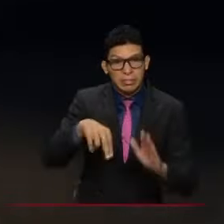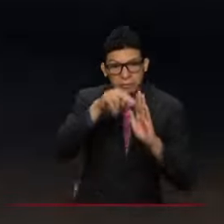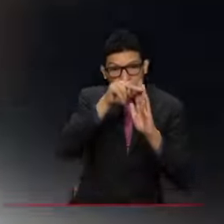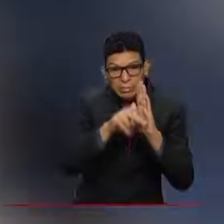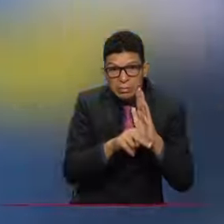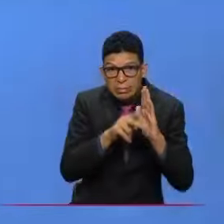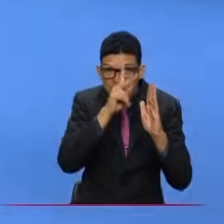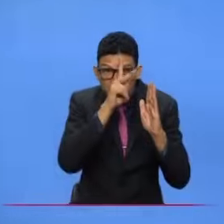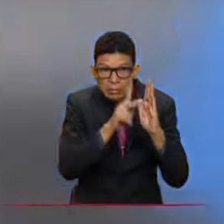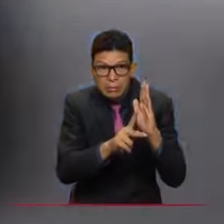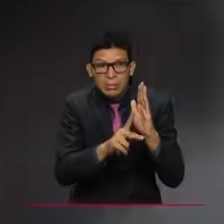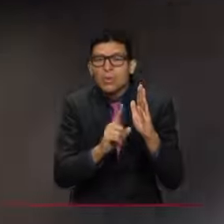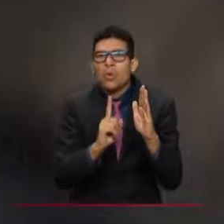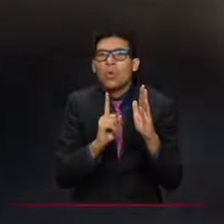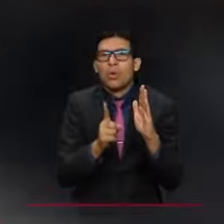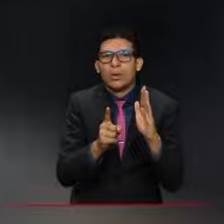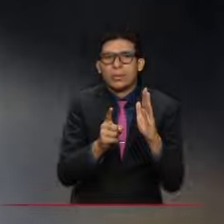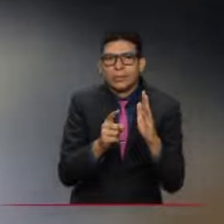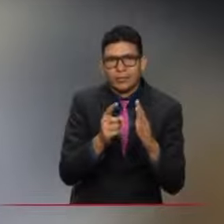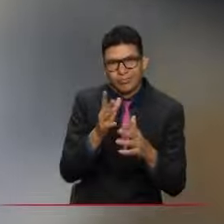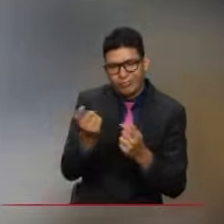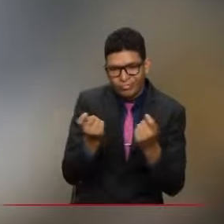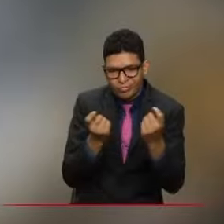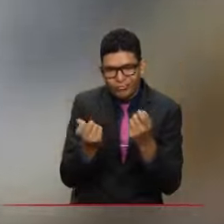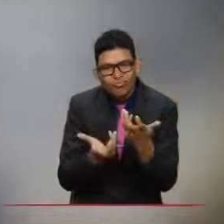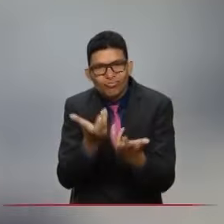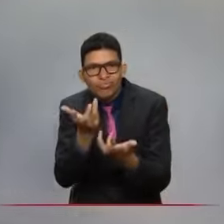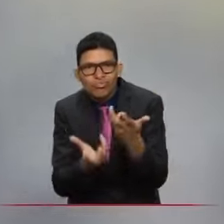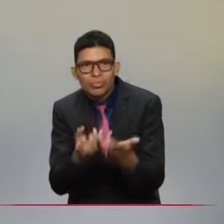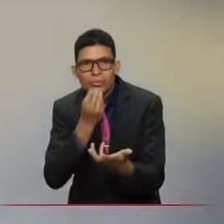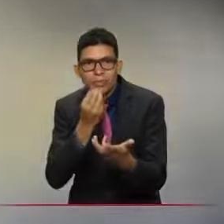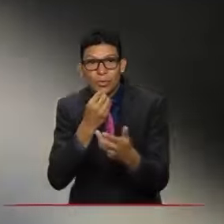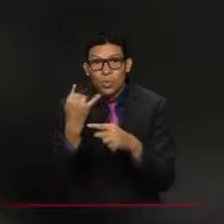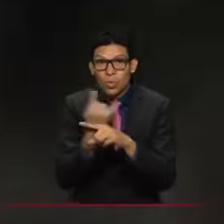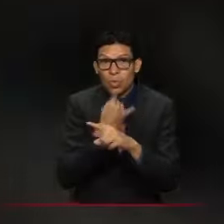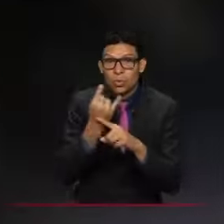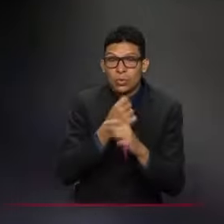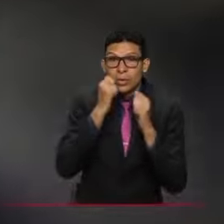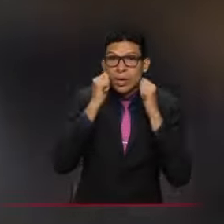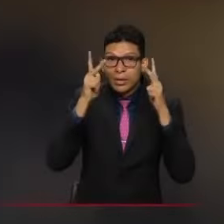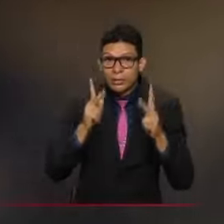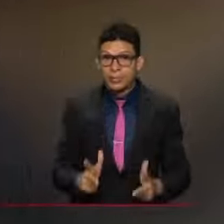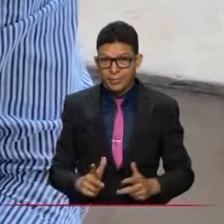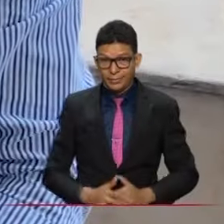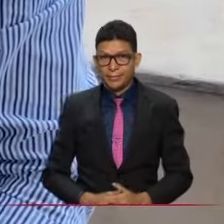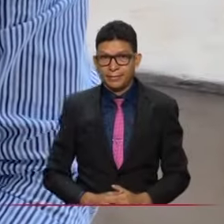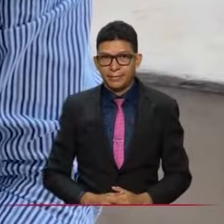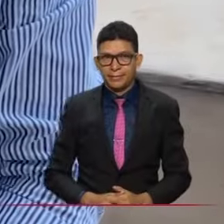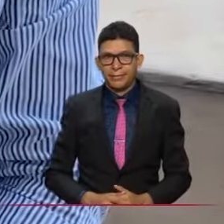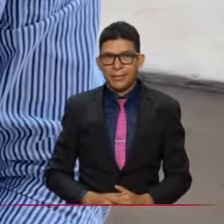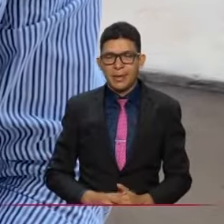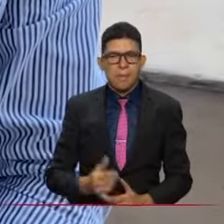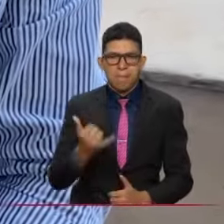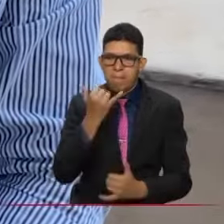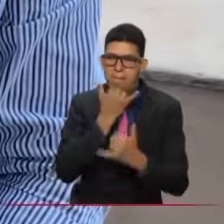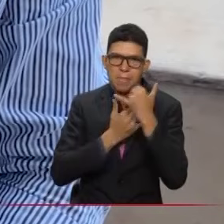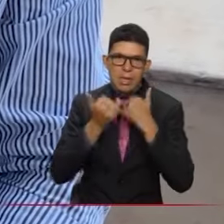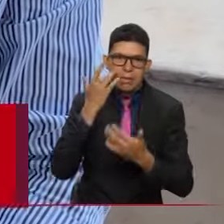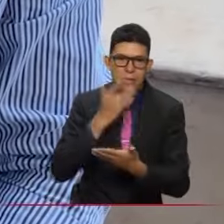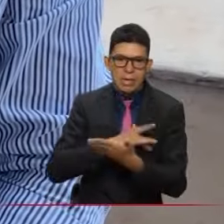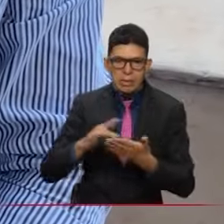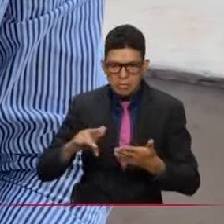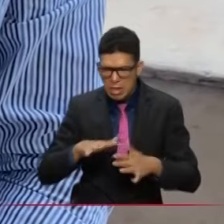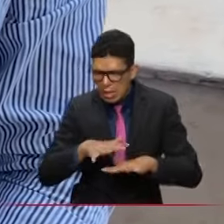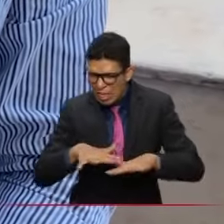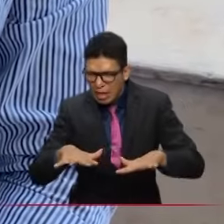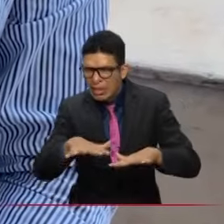normatividad vigente con respecto al manejo y preparación de la comida para el consumo humano. Se evidenciaron fallas en el protocolo de limpieza de pisos,